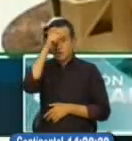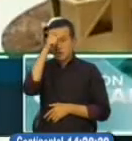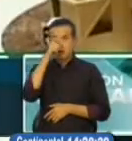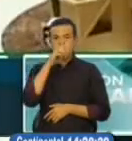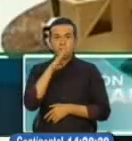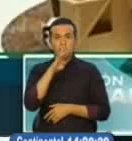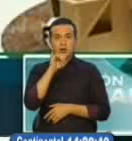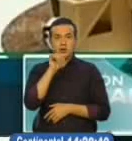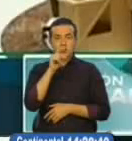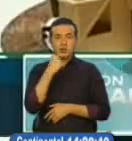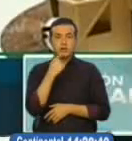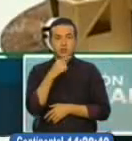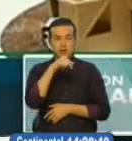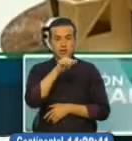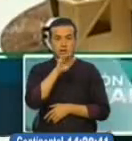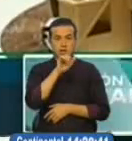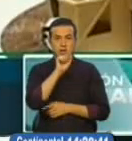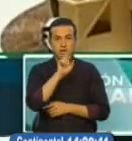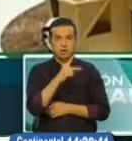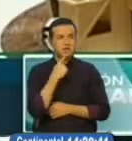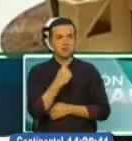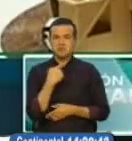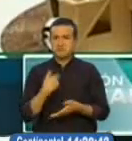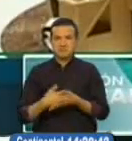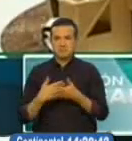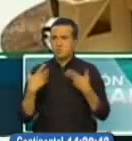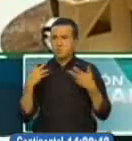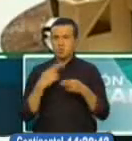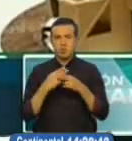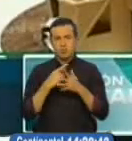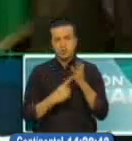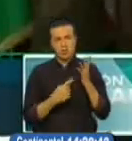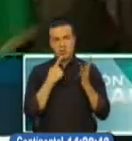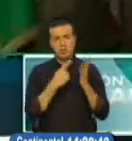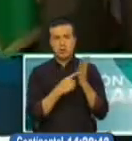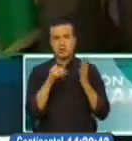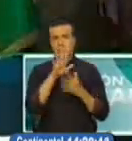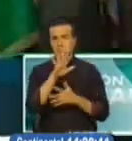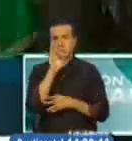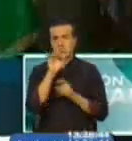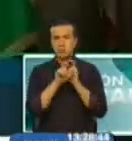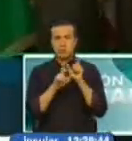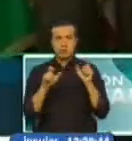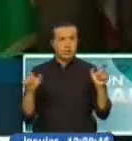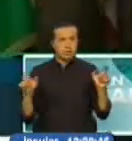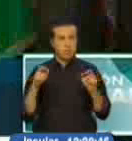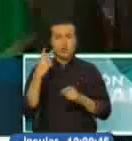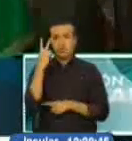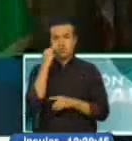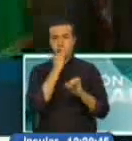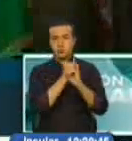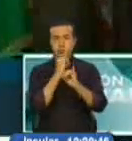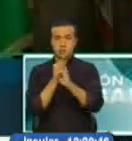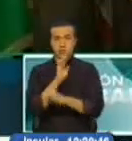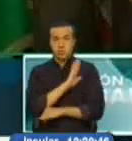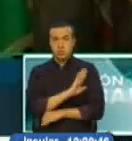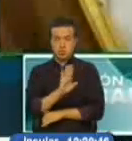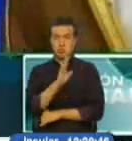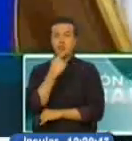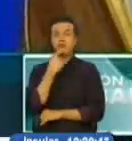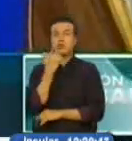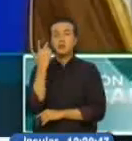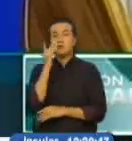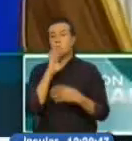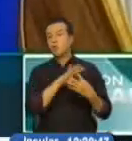Bahrein. Qatar calificó como sin fundamento la lista en la que constan 59 personas y 2 instituciones por supuestamente